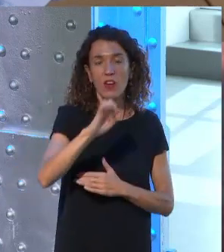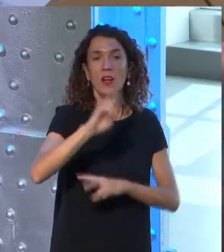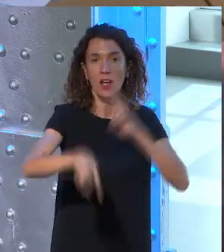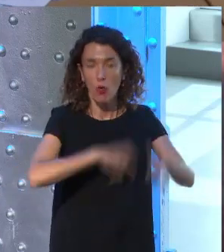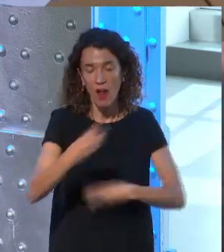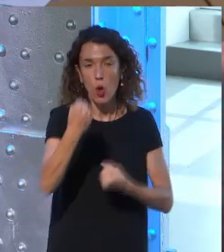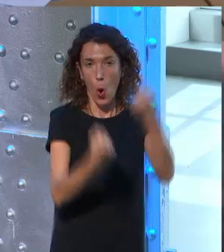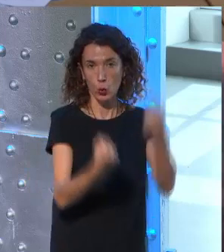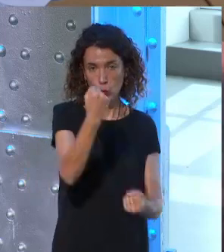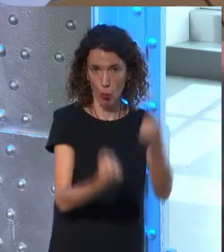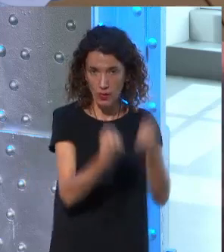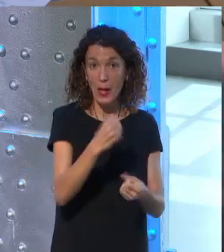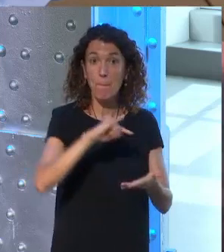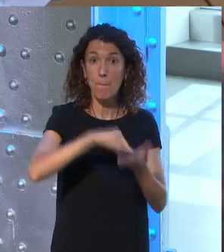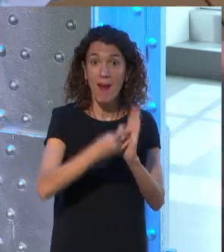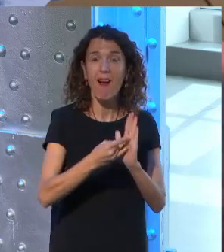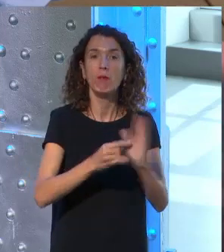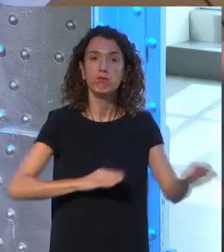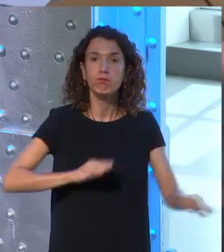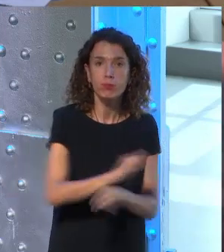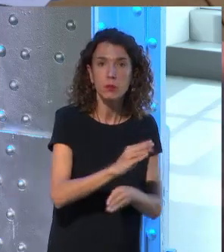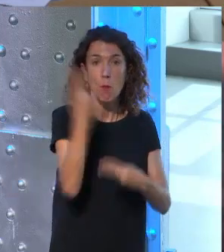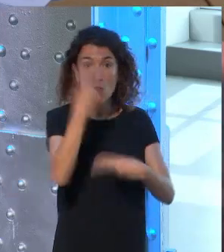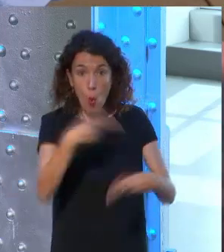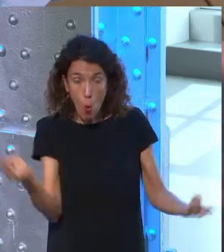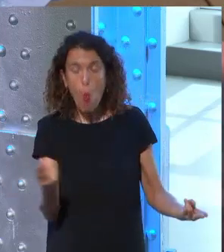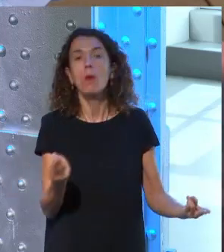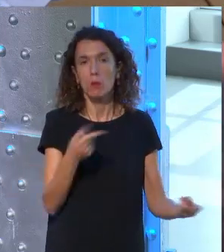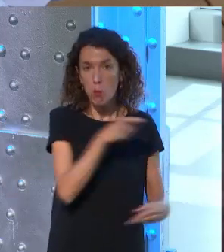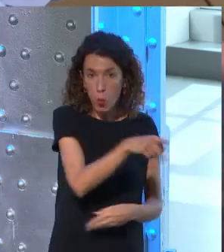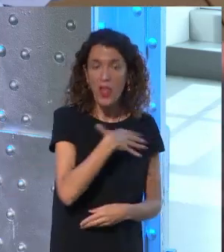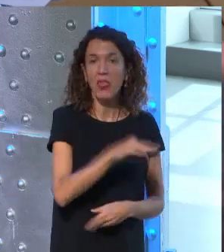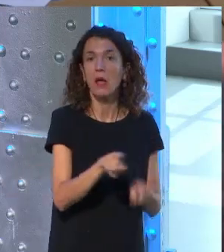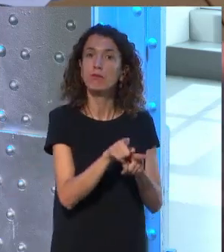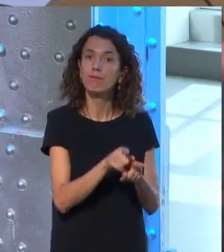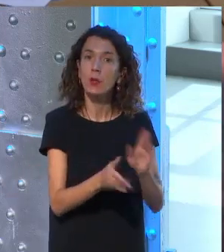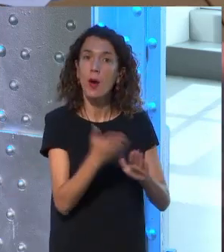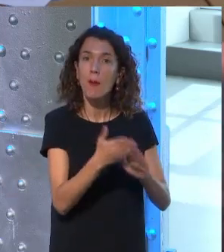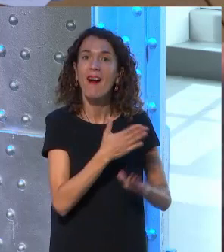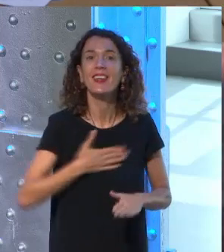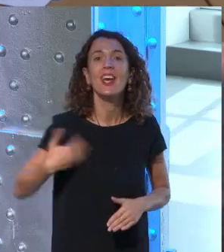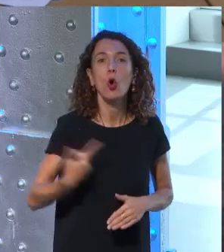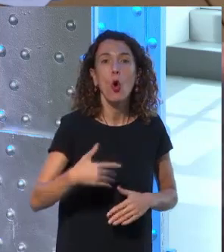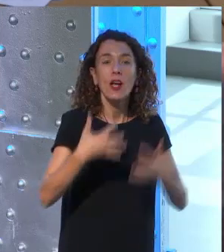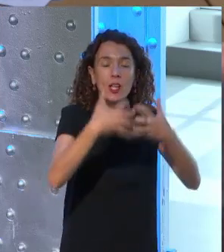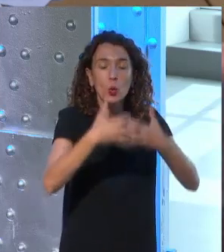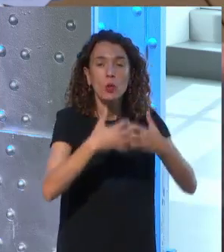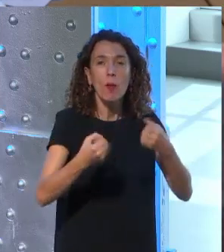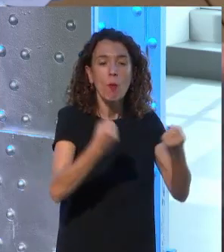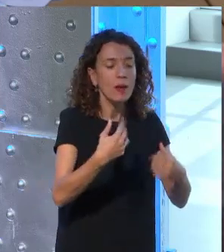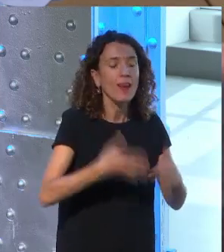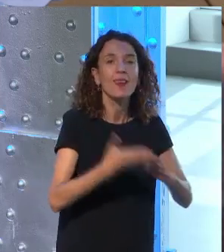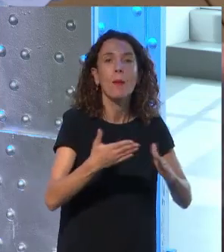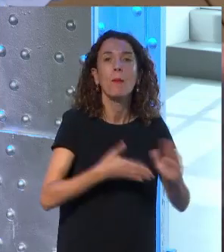flota automovilística, ese plan PIB con las ayudas públicas se puede dirigir hacia donde queremos que vaya nuestra industria automovilística.